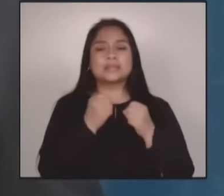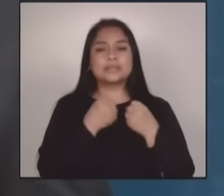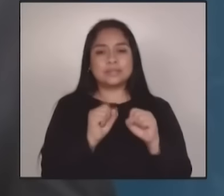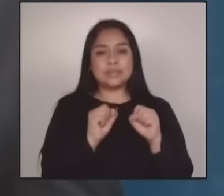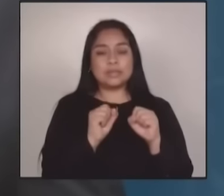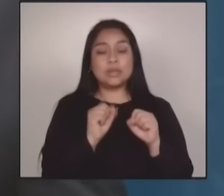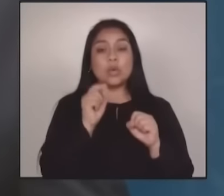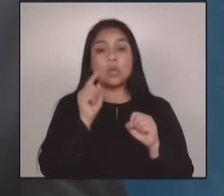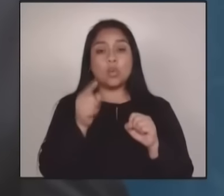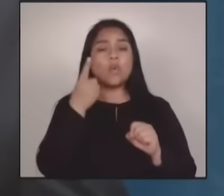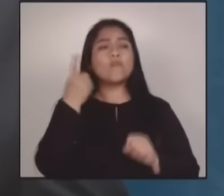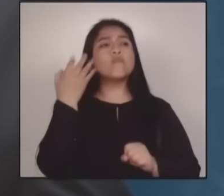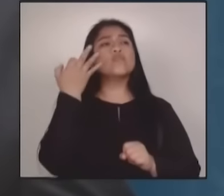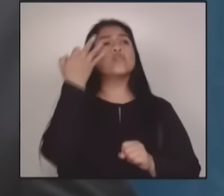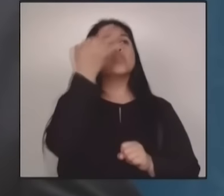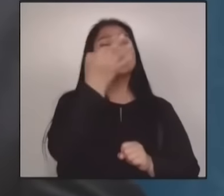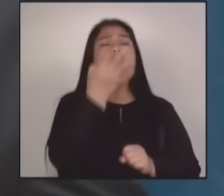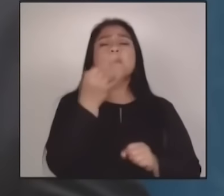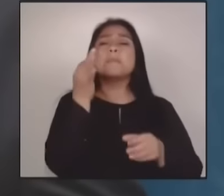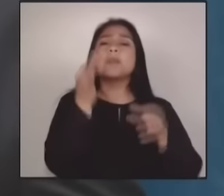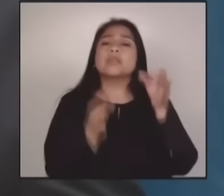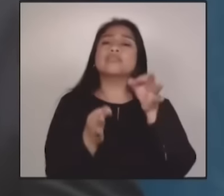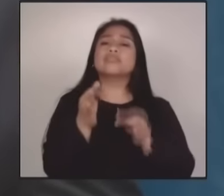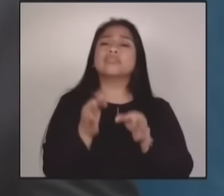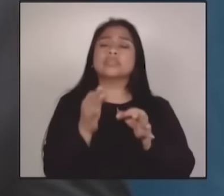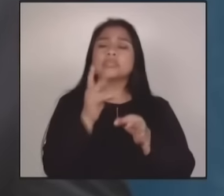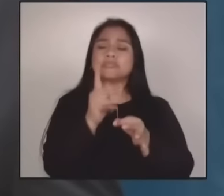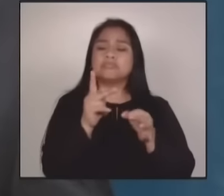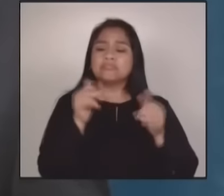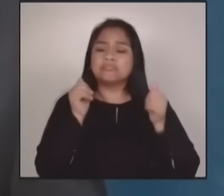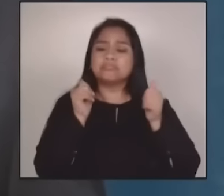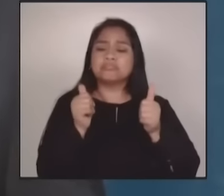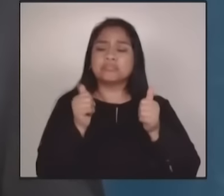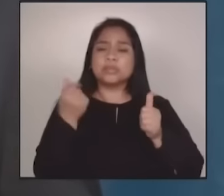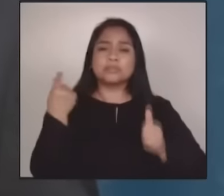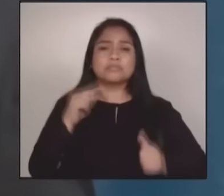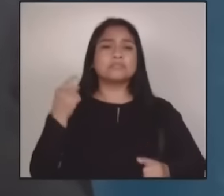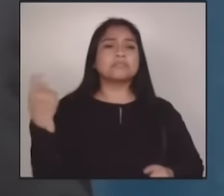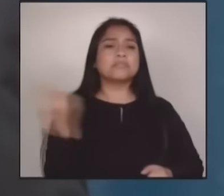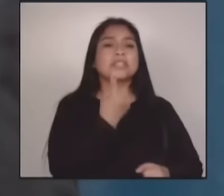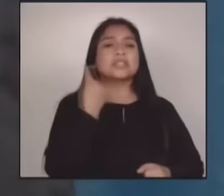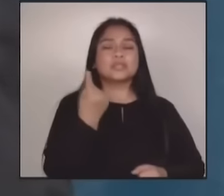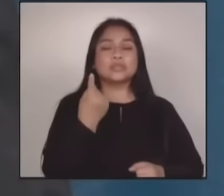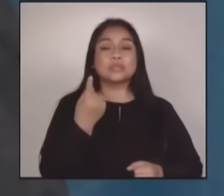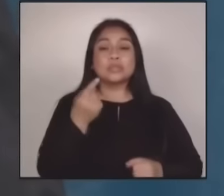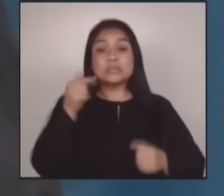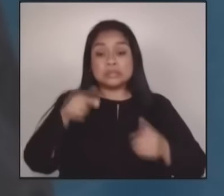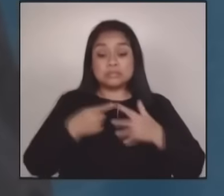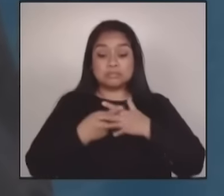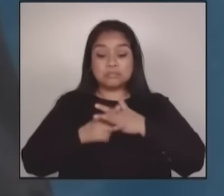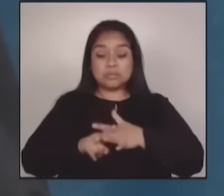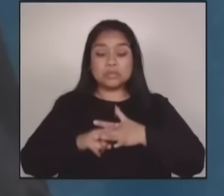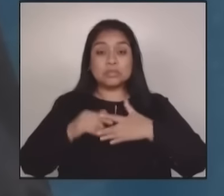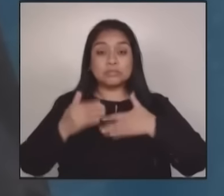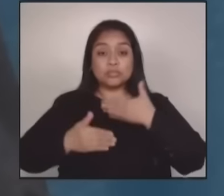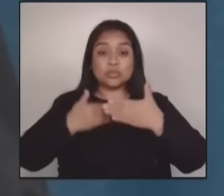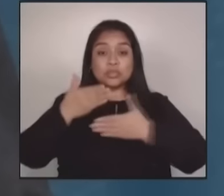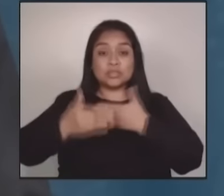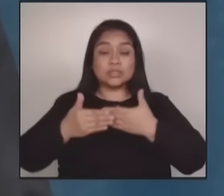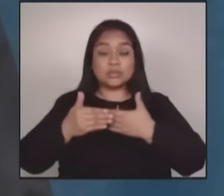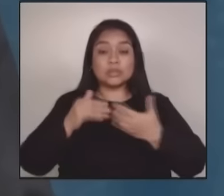un futuro más justo y próspero para todos. Desde el proceso de transición de